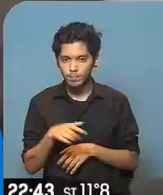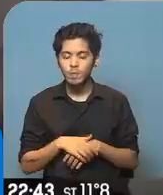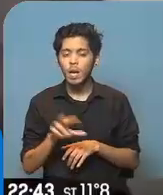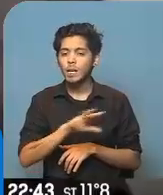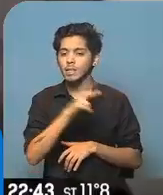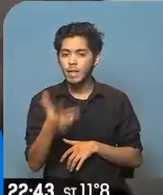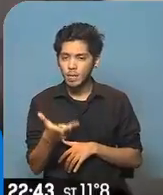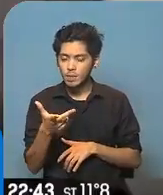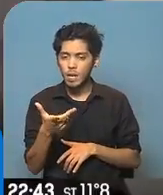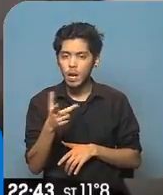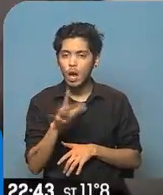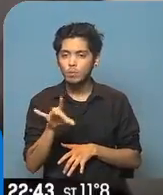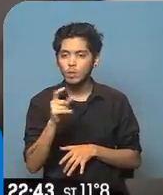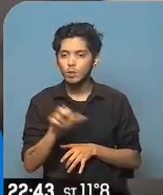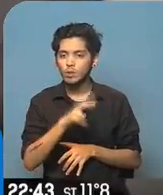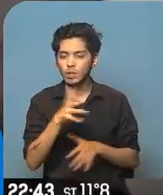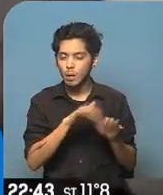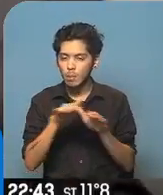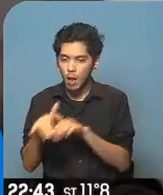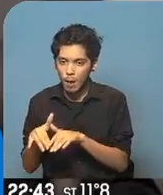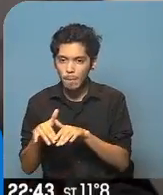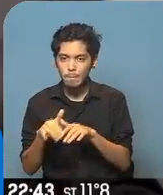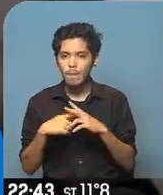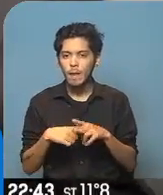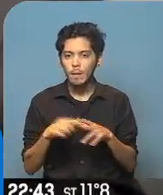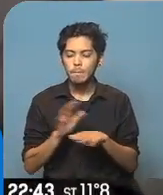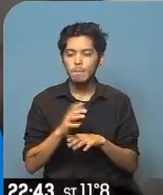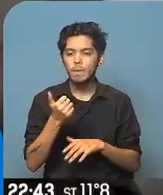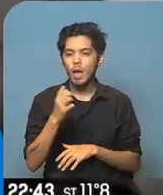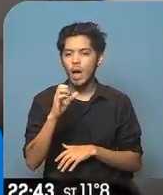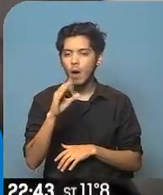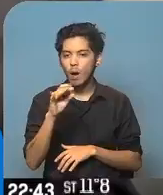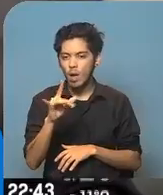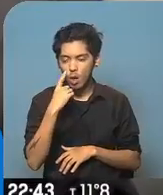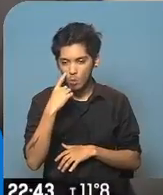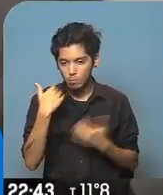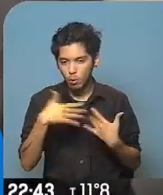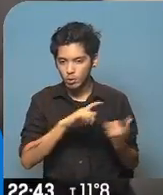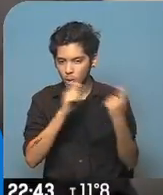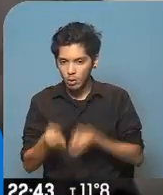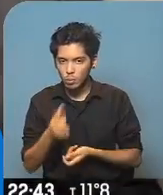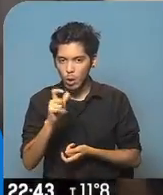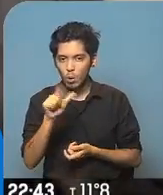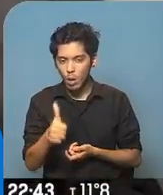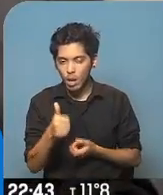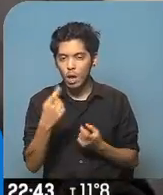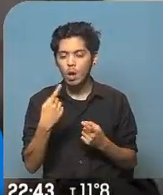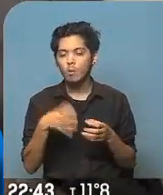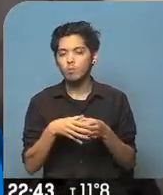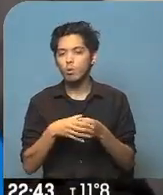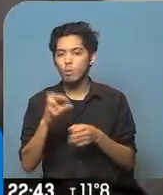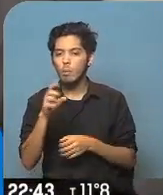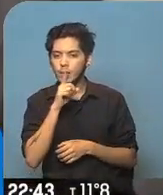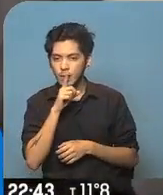lugar, y en un triple empate técnico, se ubican Fernando Haddad, el posible reemplazante de Lula como candidato del PT,